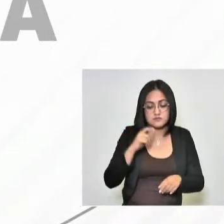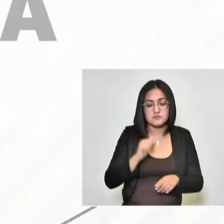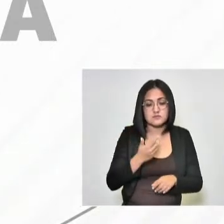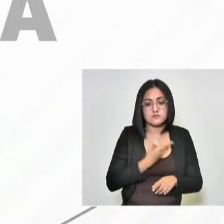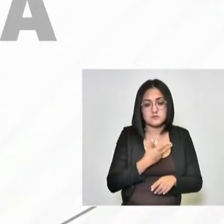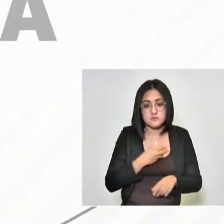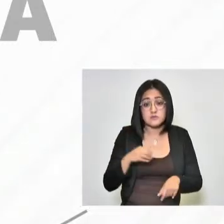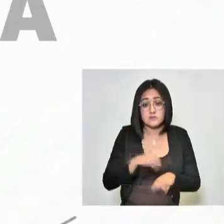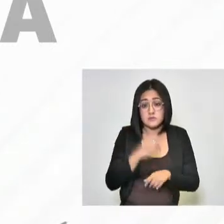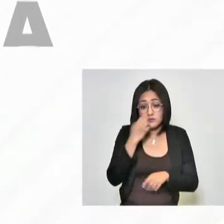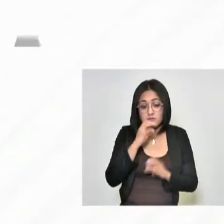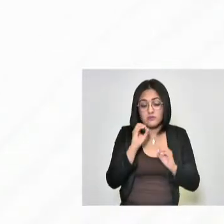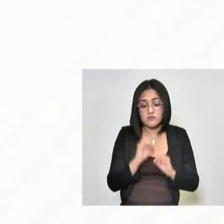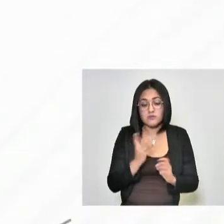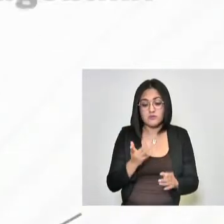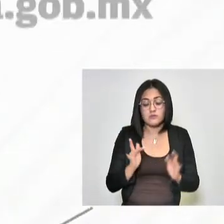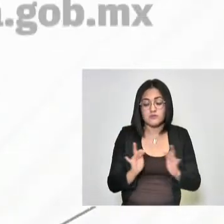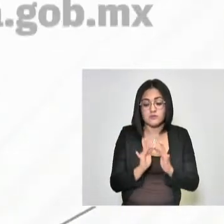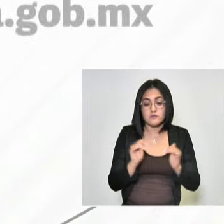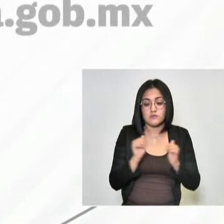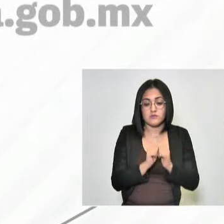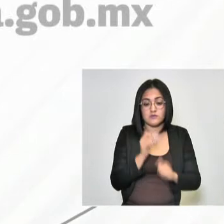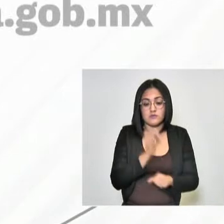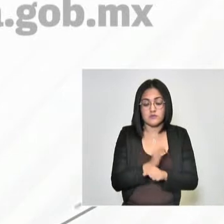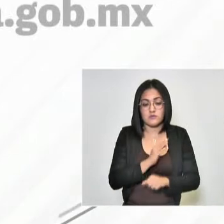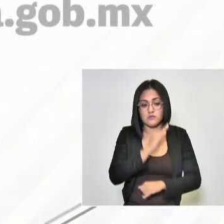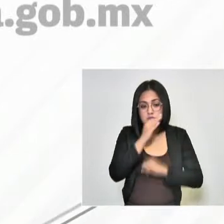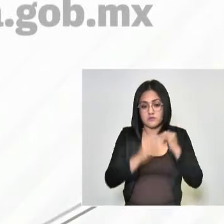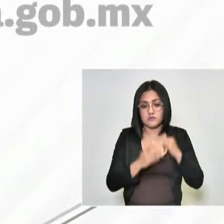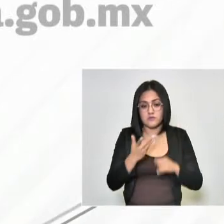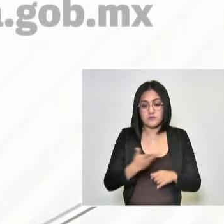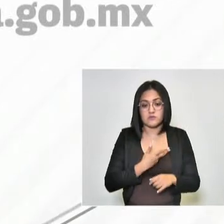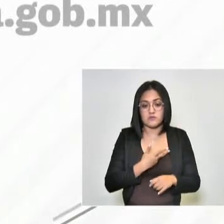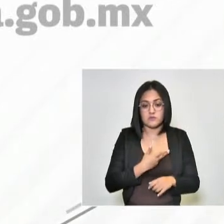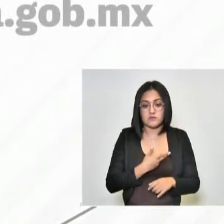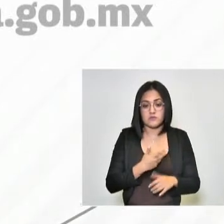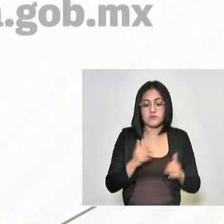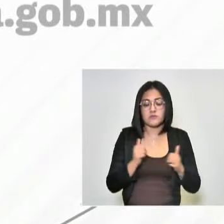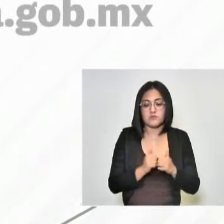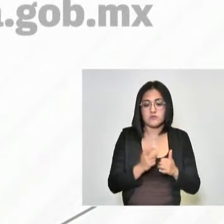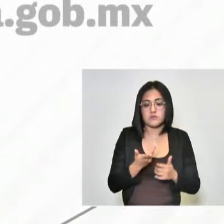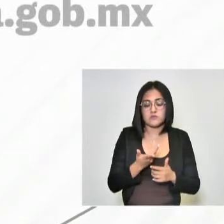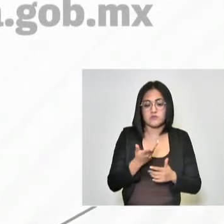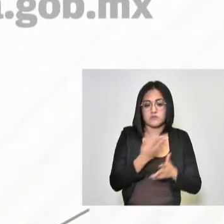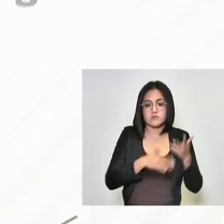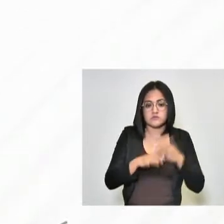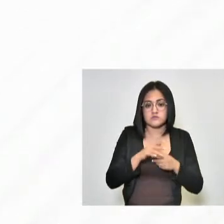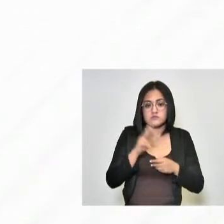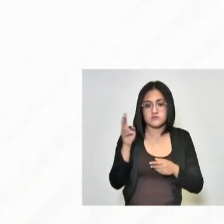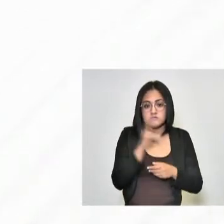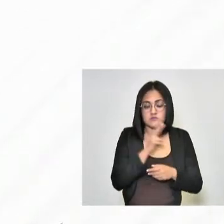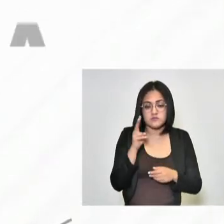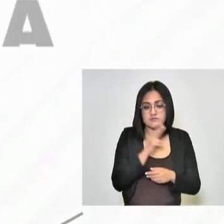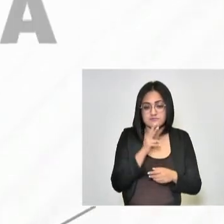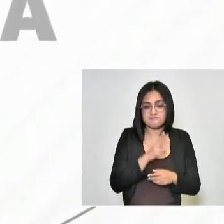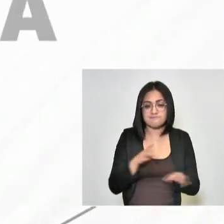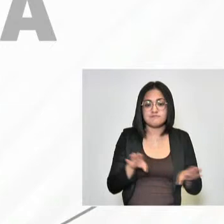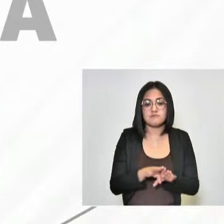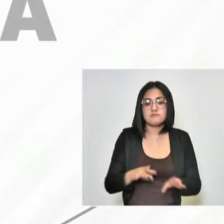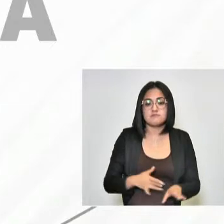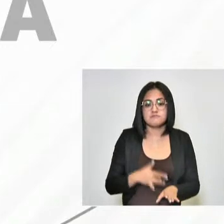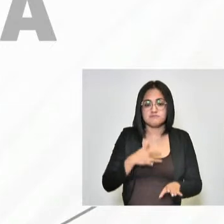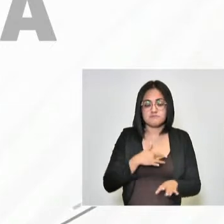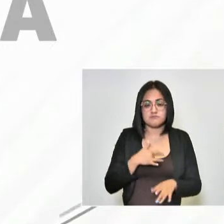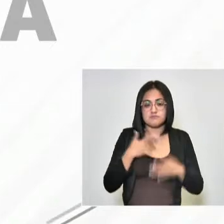¿Se tiene en estudio o sí con estas finalmente pues se puede medir adecuadamente la calidad del aire y cómo nos encontramos en